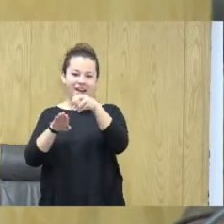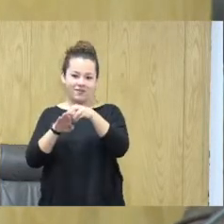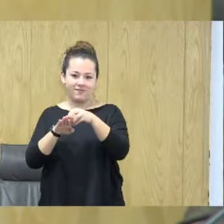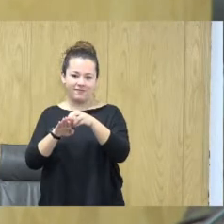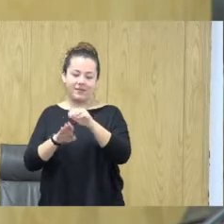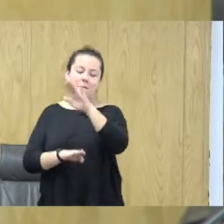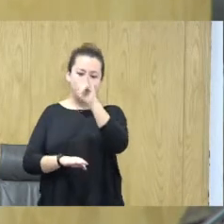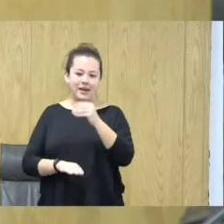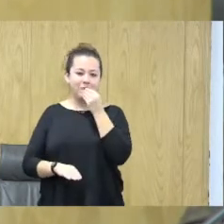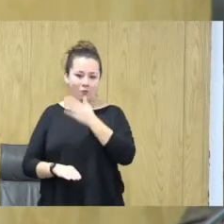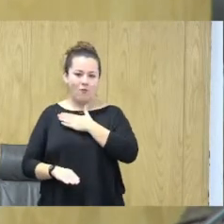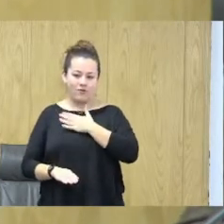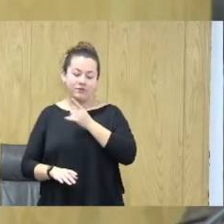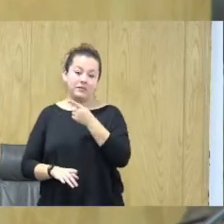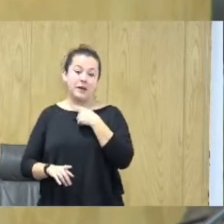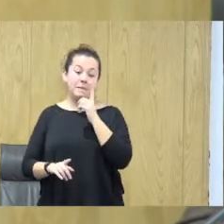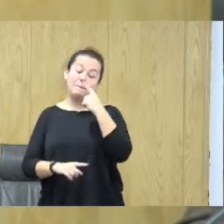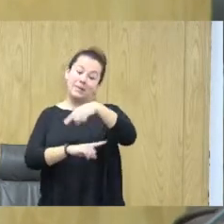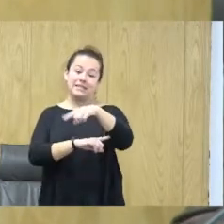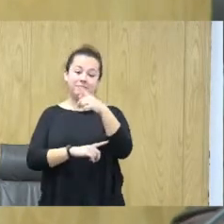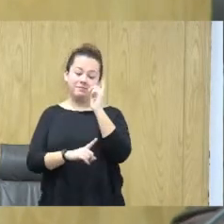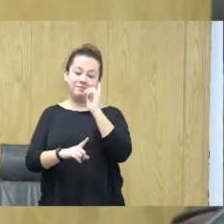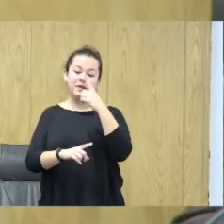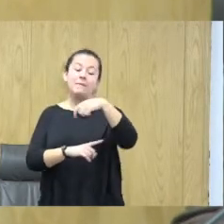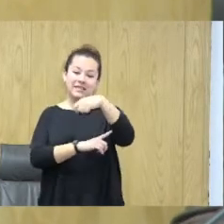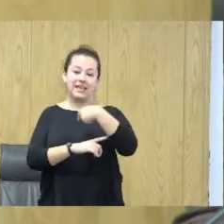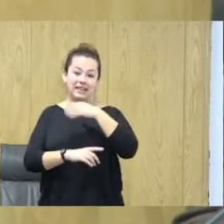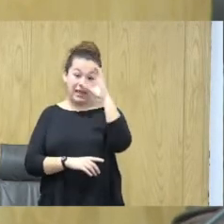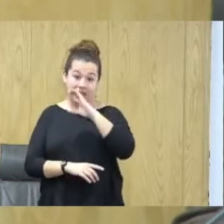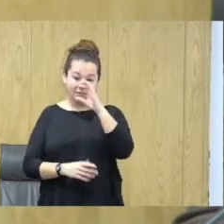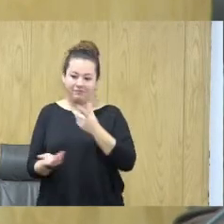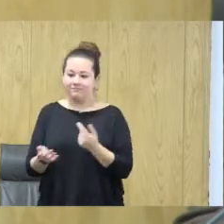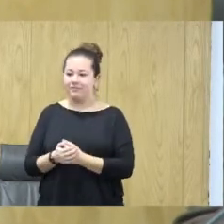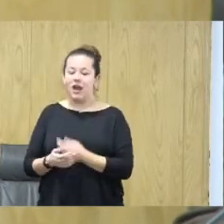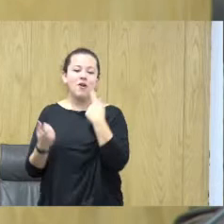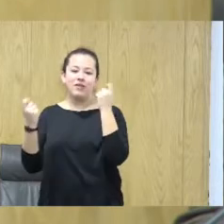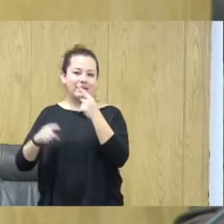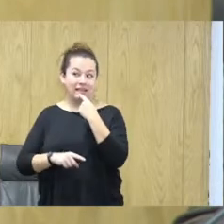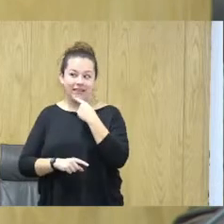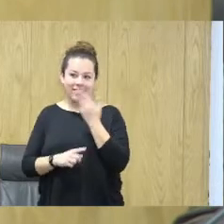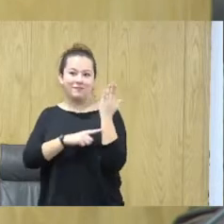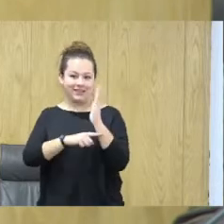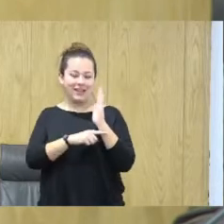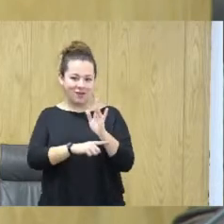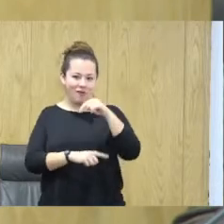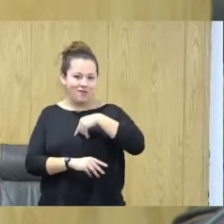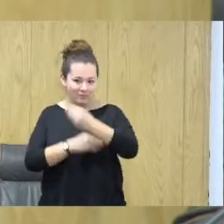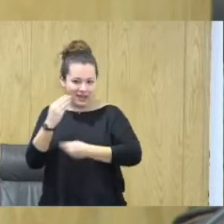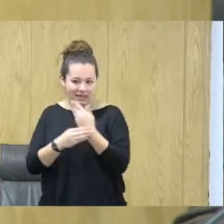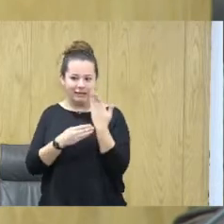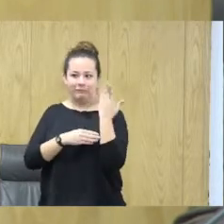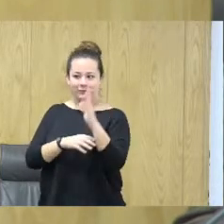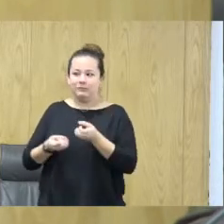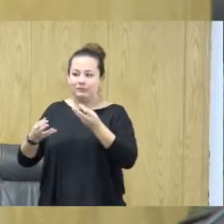el presidente del CERMI. Ni qué decir tiene que esta presentación que hoy vamos a